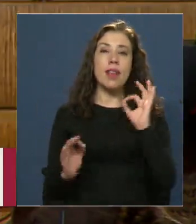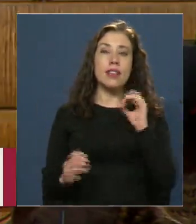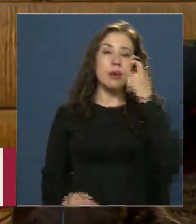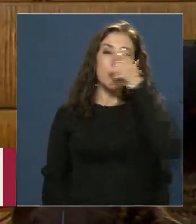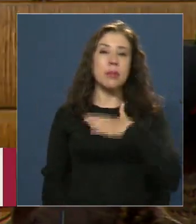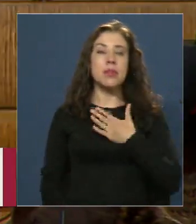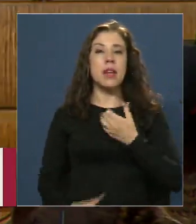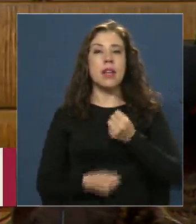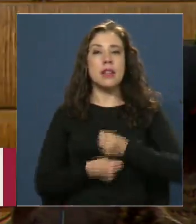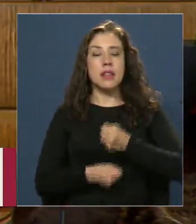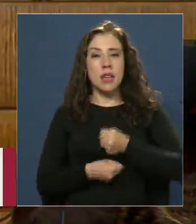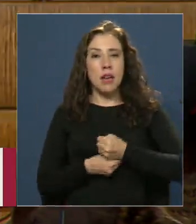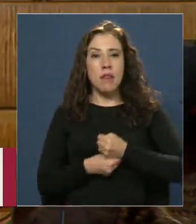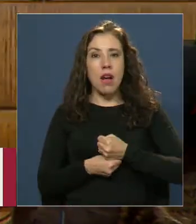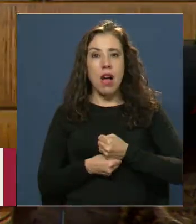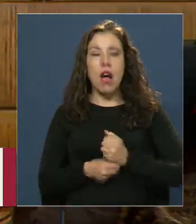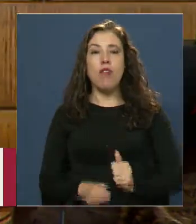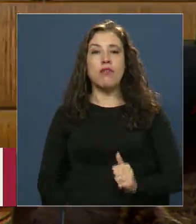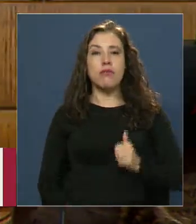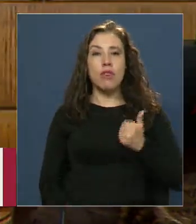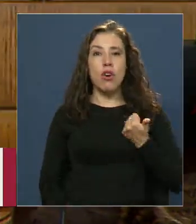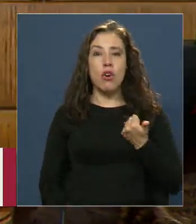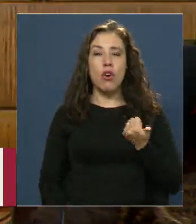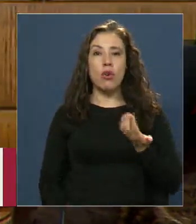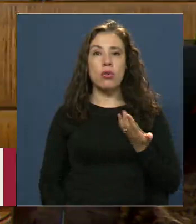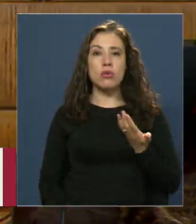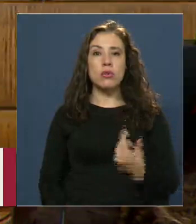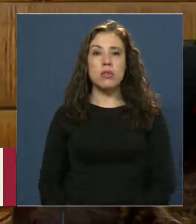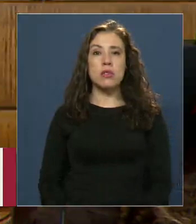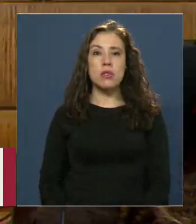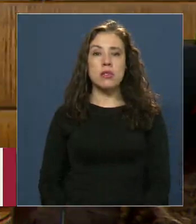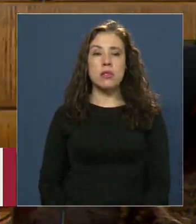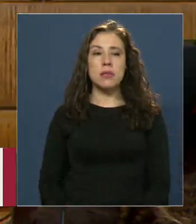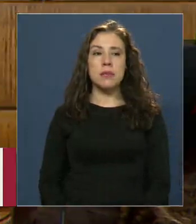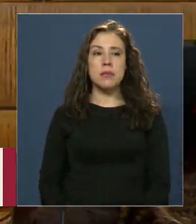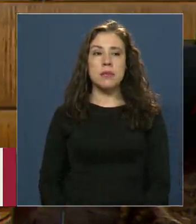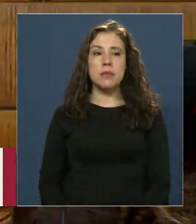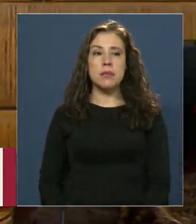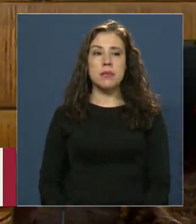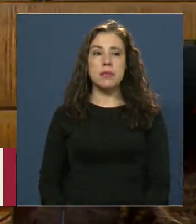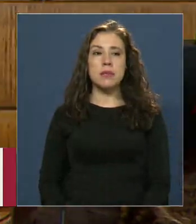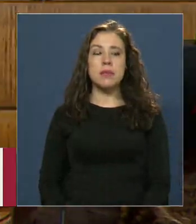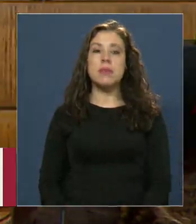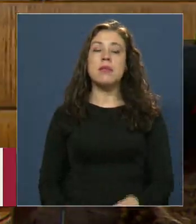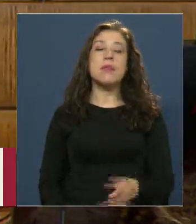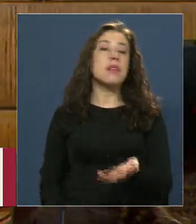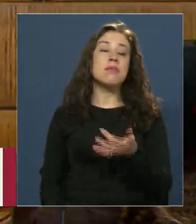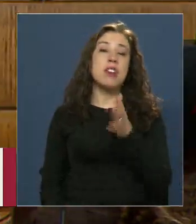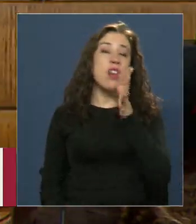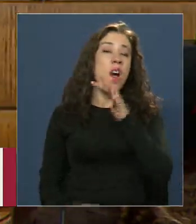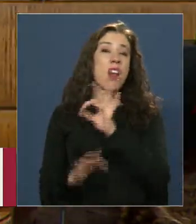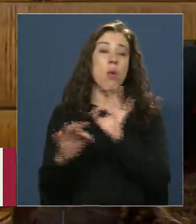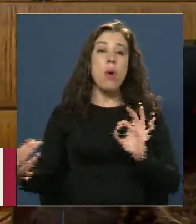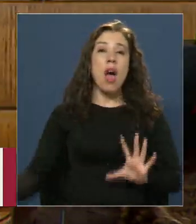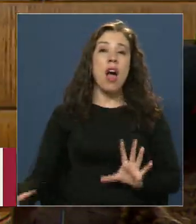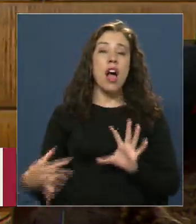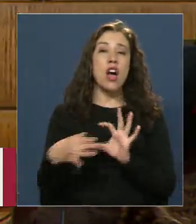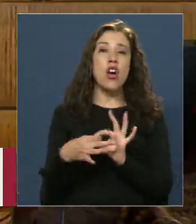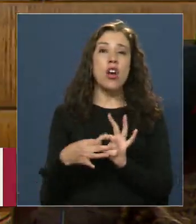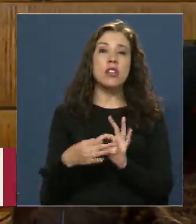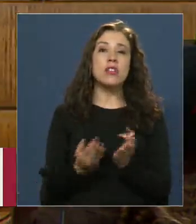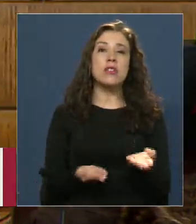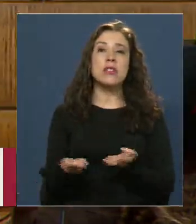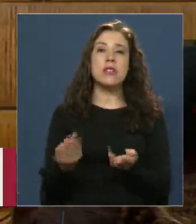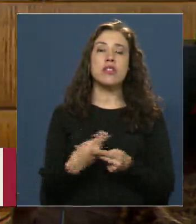el trabajo, la voluntad y sin duda una desconexión total con los